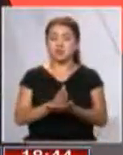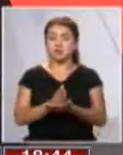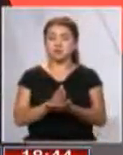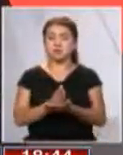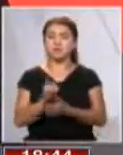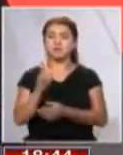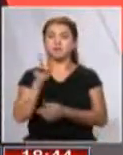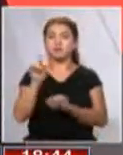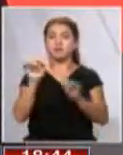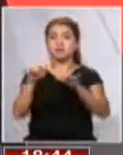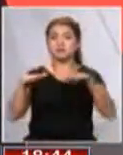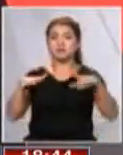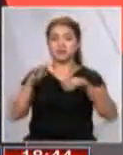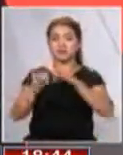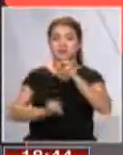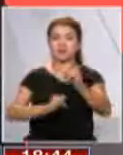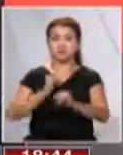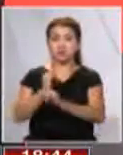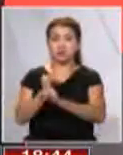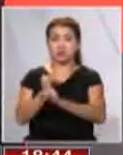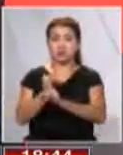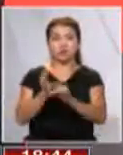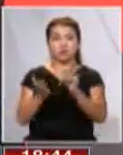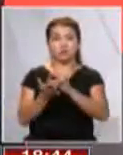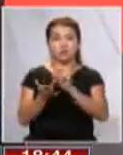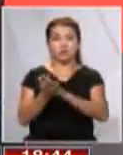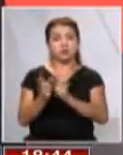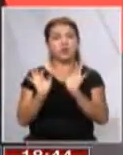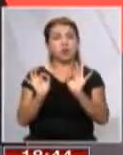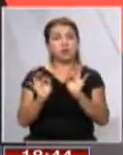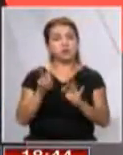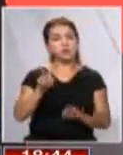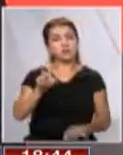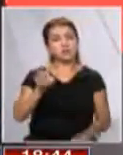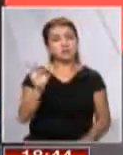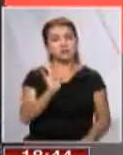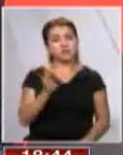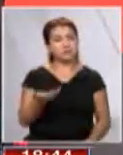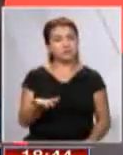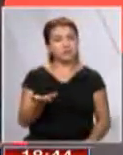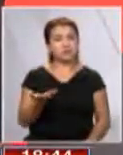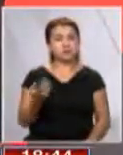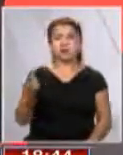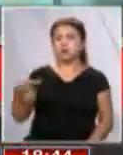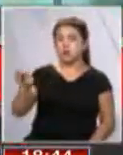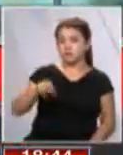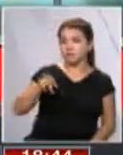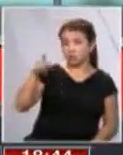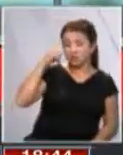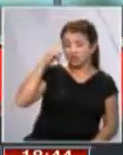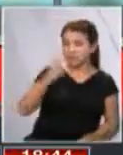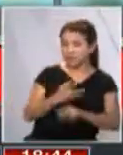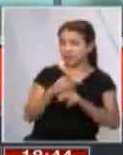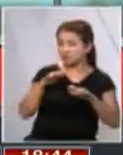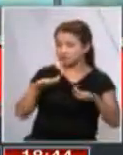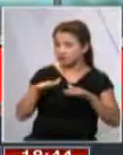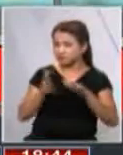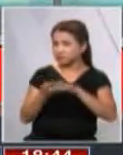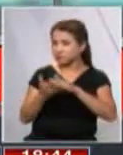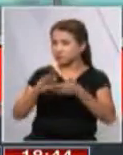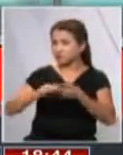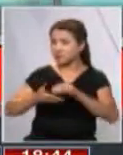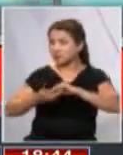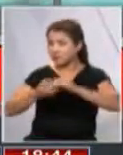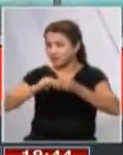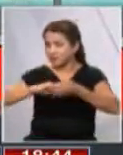un seminario internacional en una fecha tan importante para ti nuevamente cree usted que hay intencionalidad desde ahora sería desde el